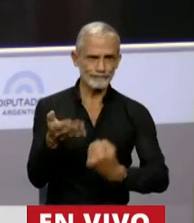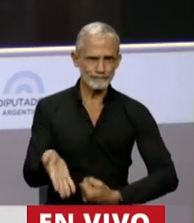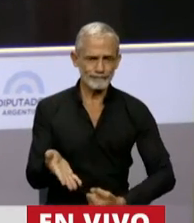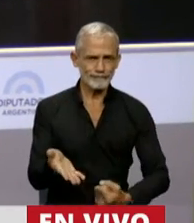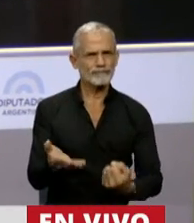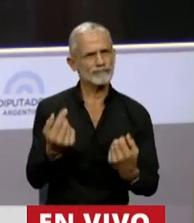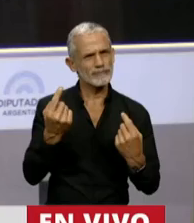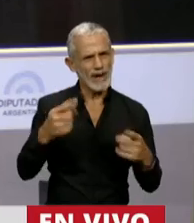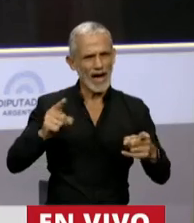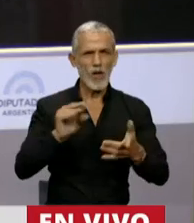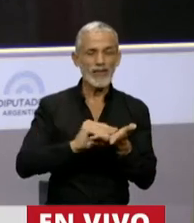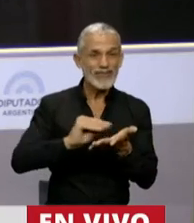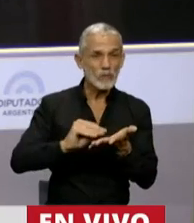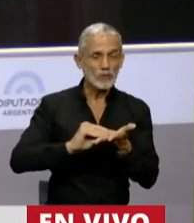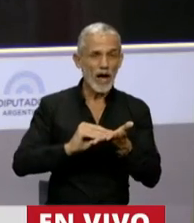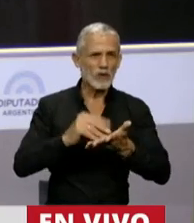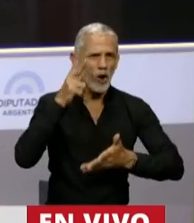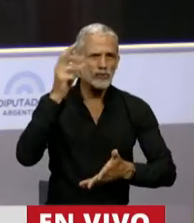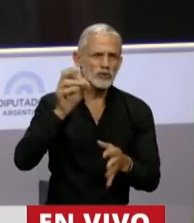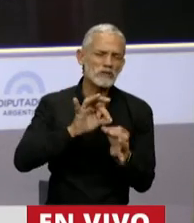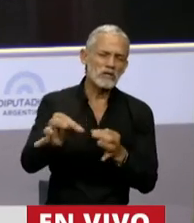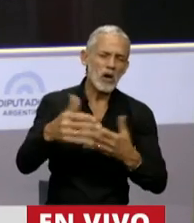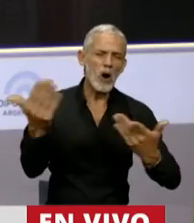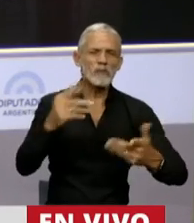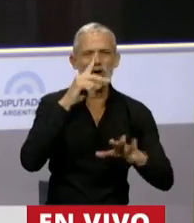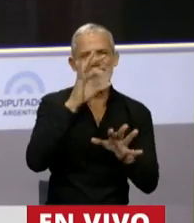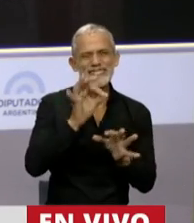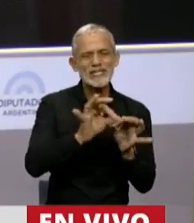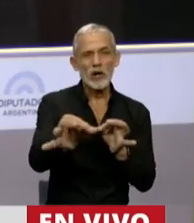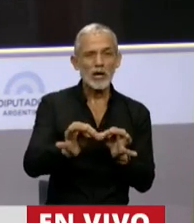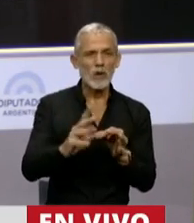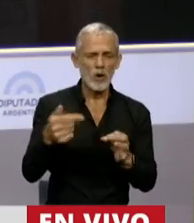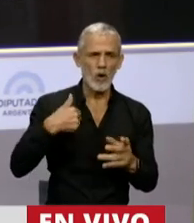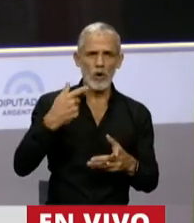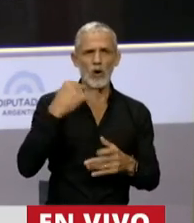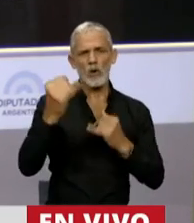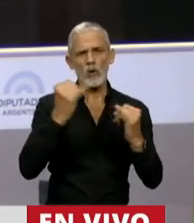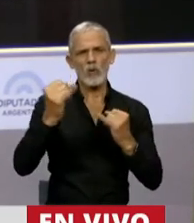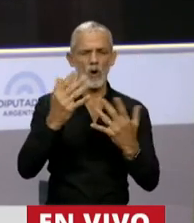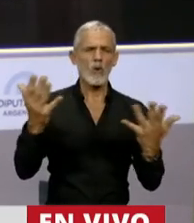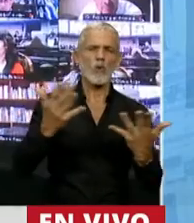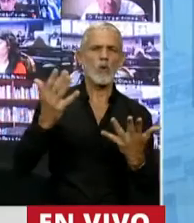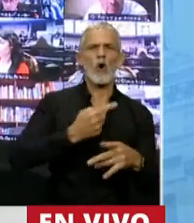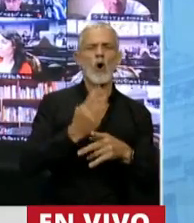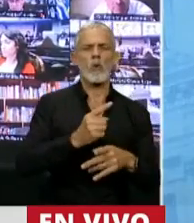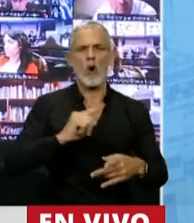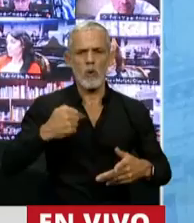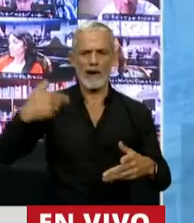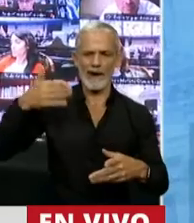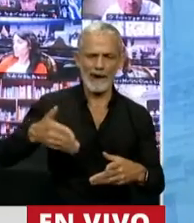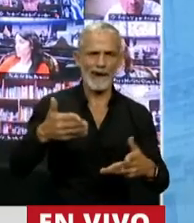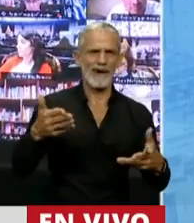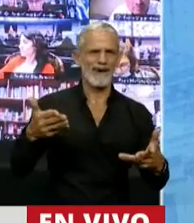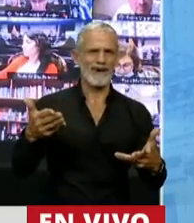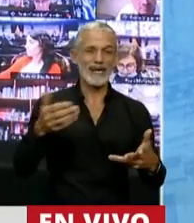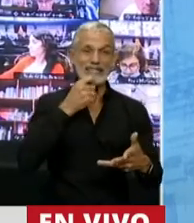extraña que haya diputados que estando a 800 o 700 kilómetros y lo escuché argumentar de su imposibilidad de concurrir para el